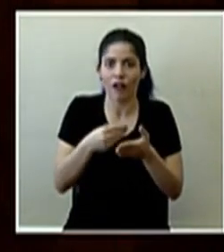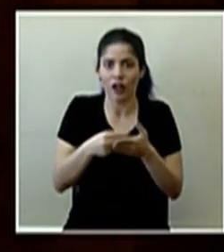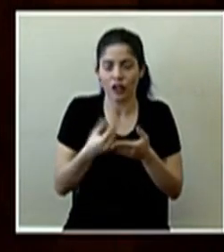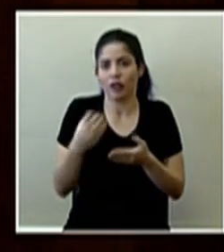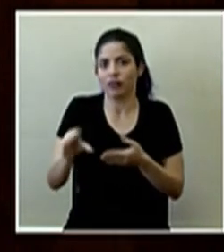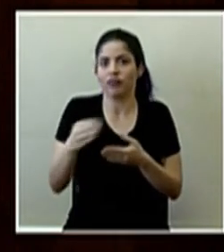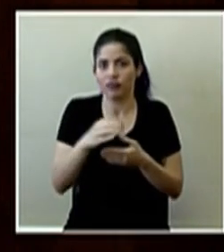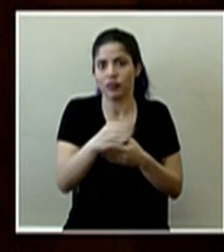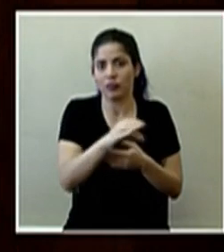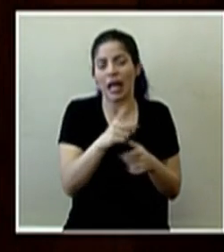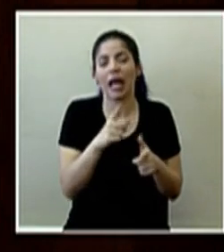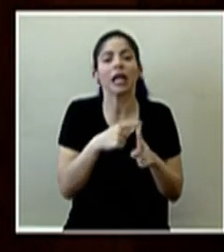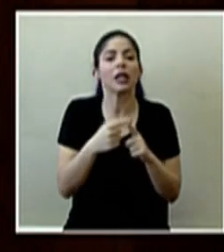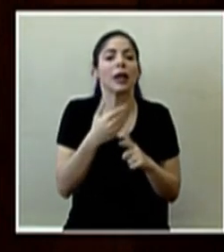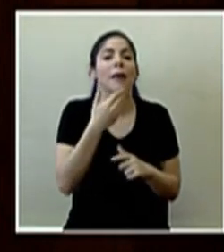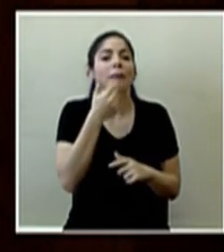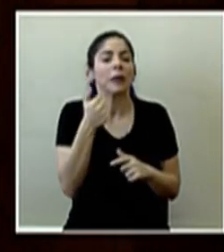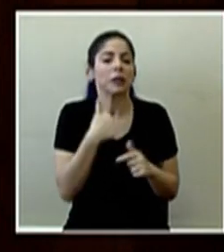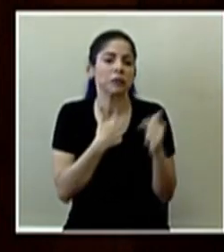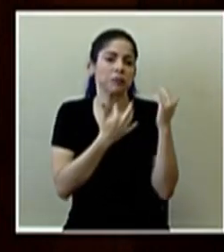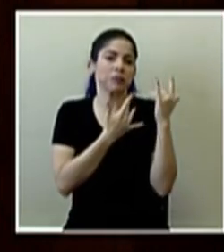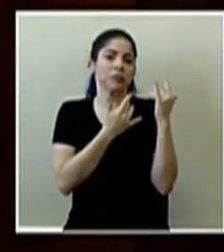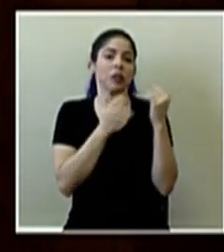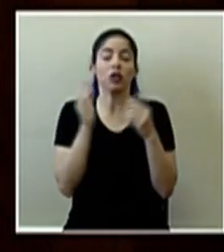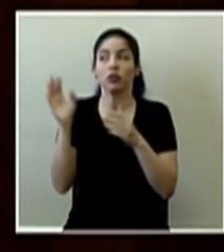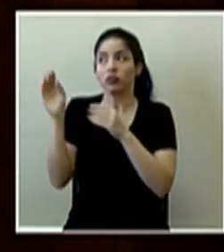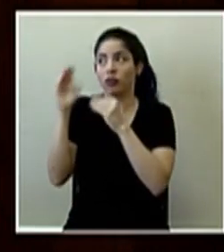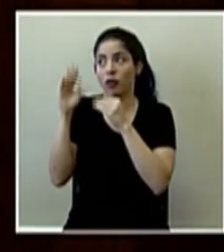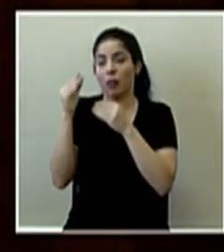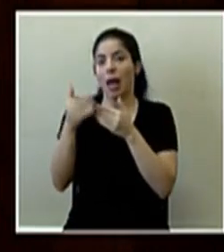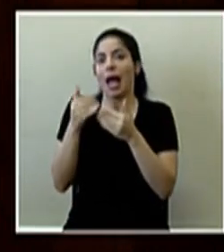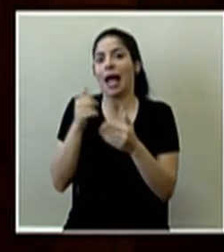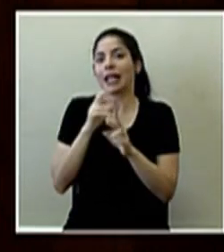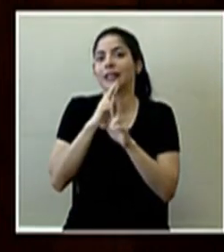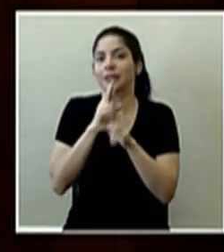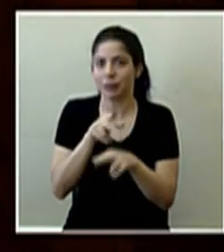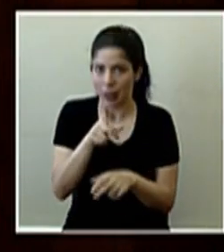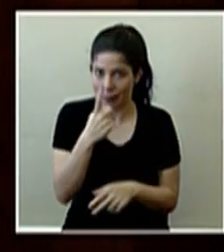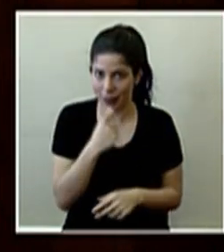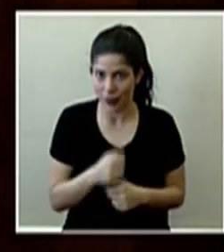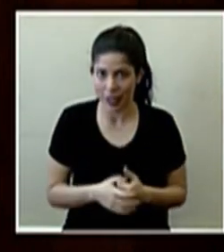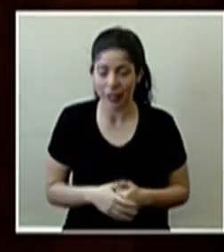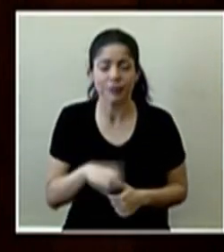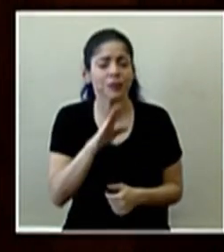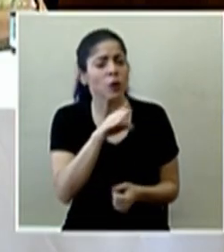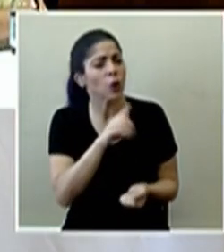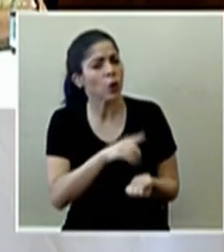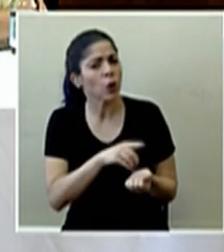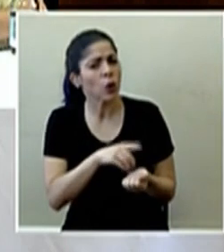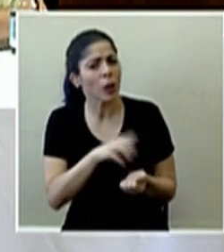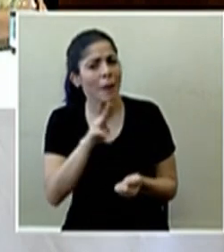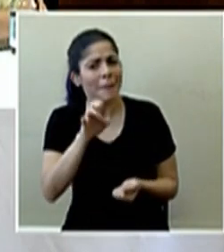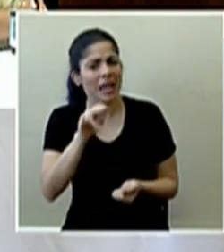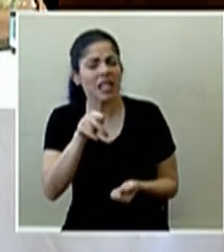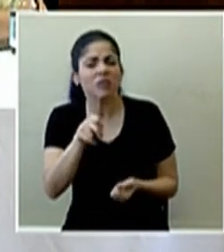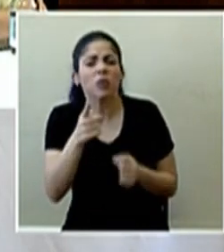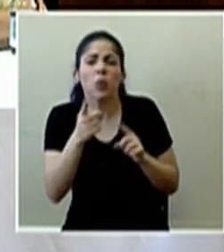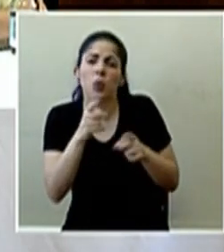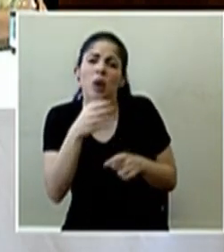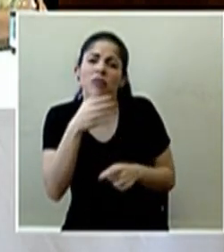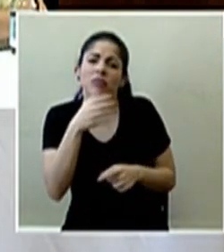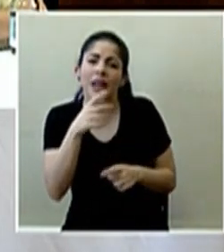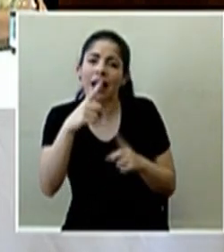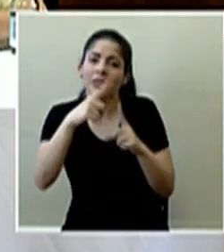y mejor me espero a tener más información antes de contestar esa pregunta. Doctor Marín, ¿qué recomendación se le da a